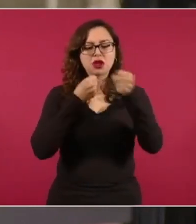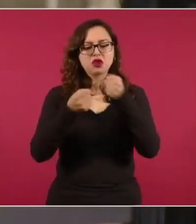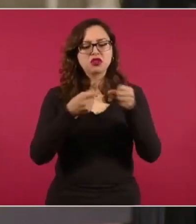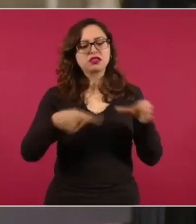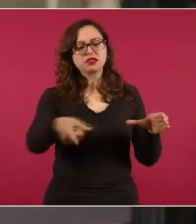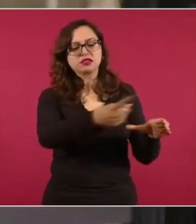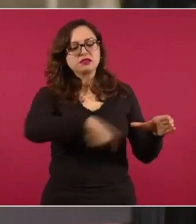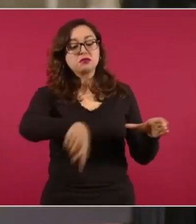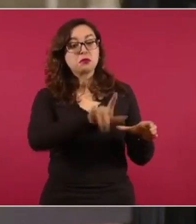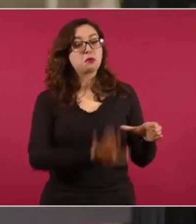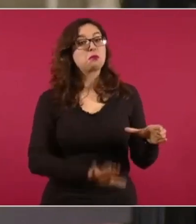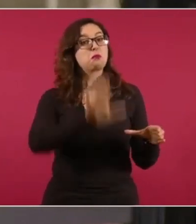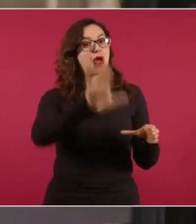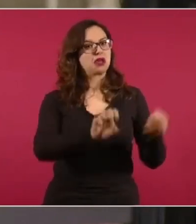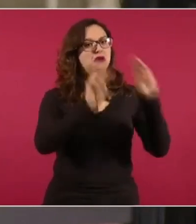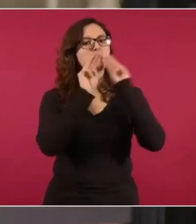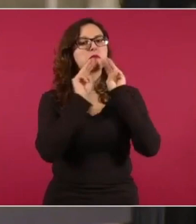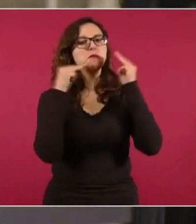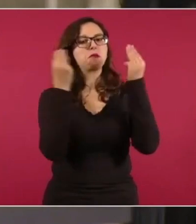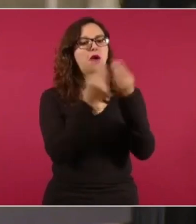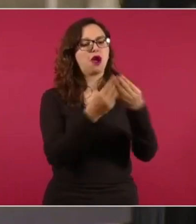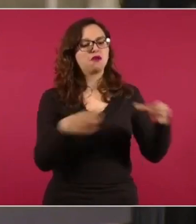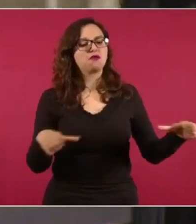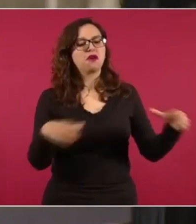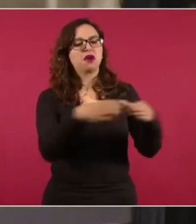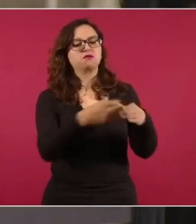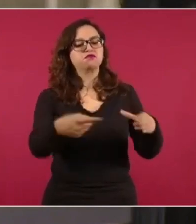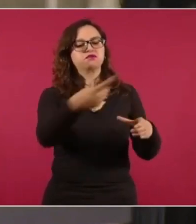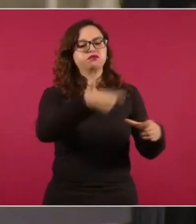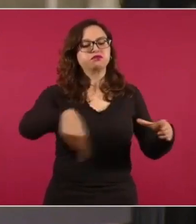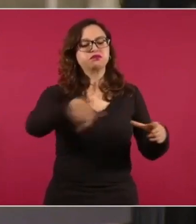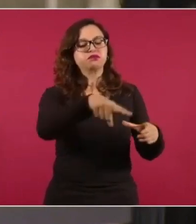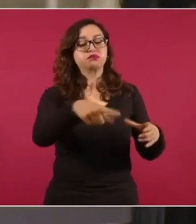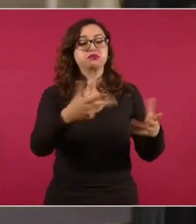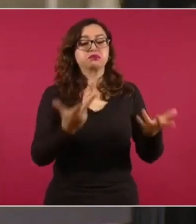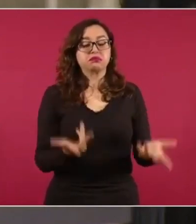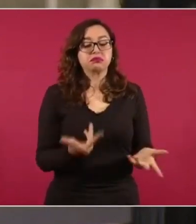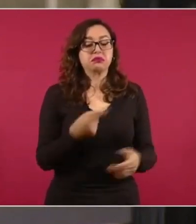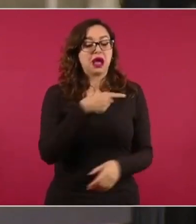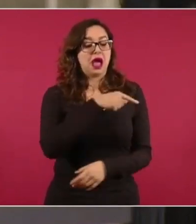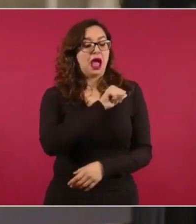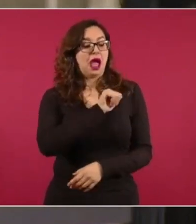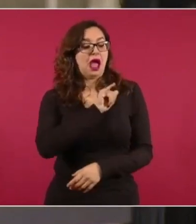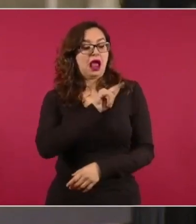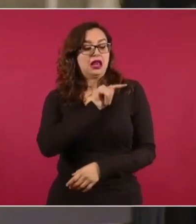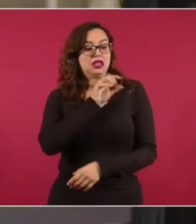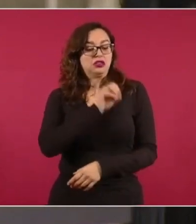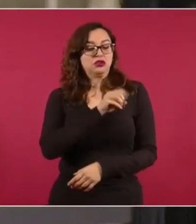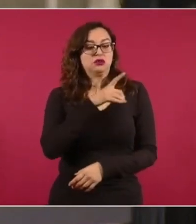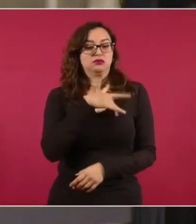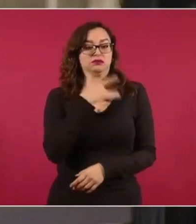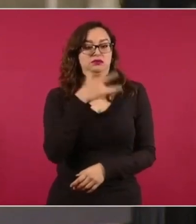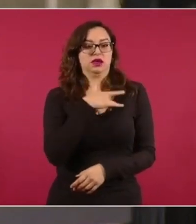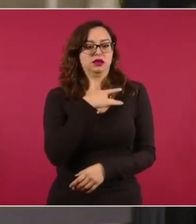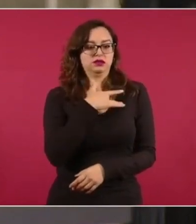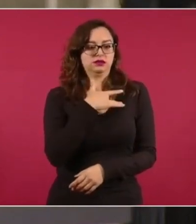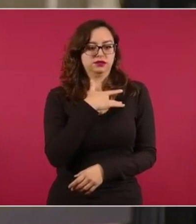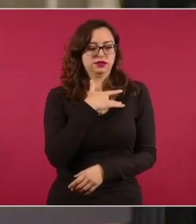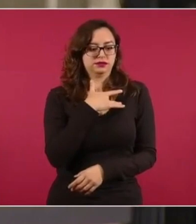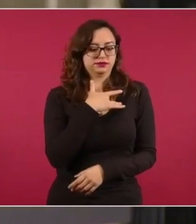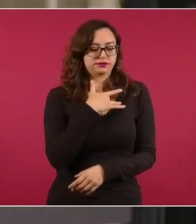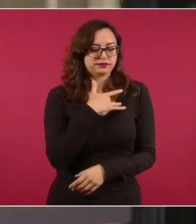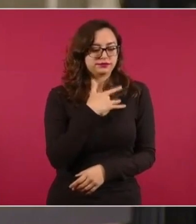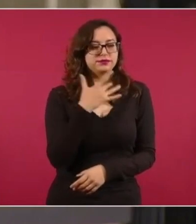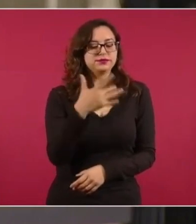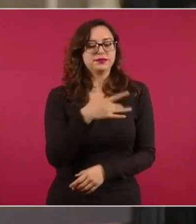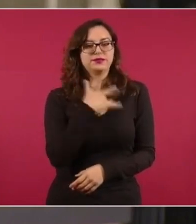los doblan, según Alejandro Moreno, a jergazos, pero Alejandro lo dice con B, pues como